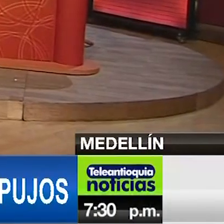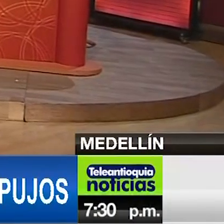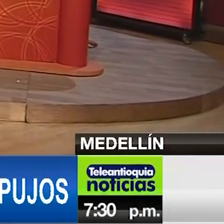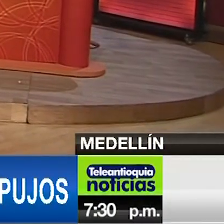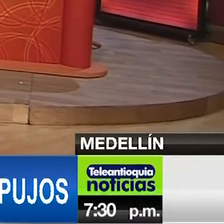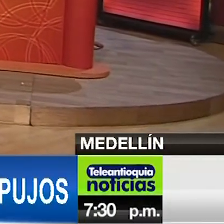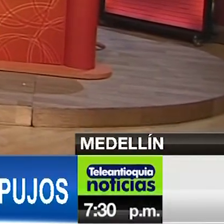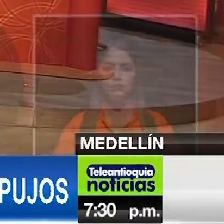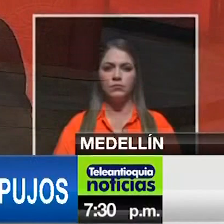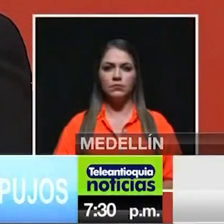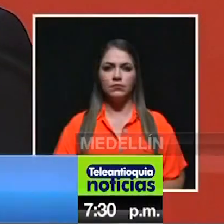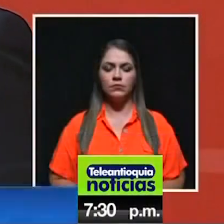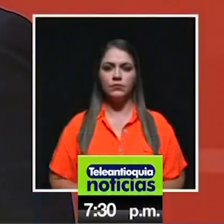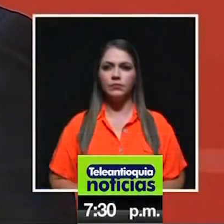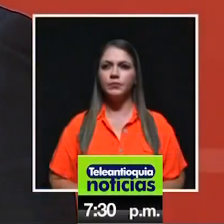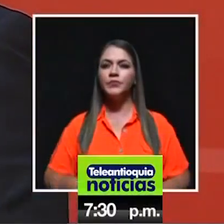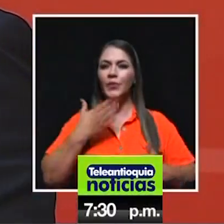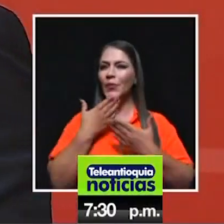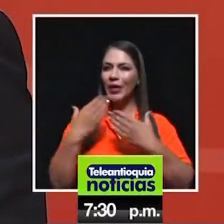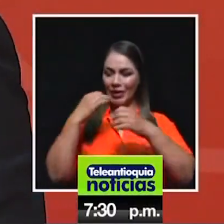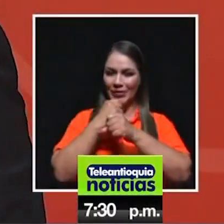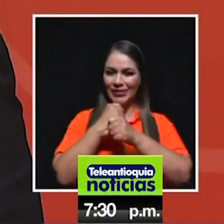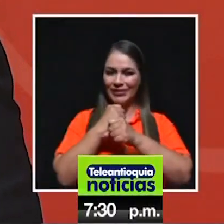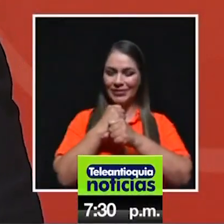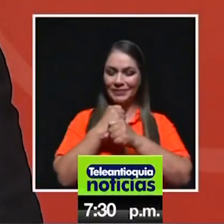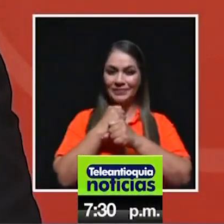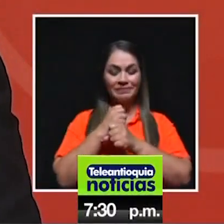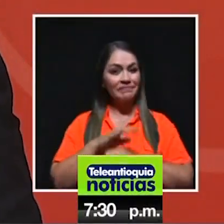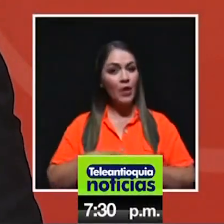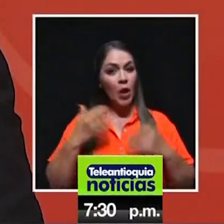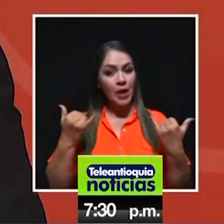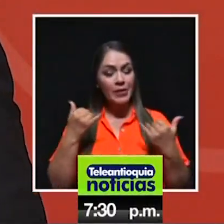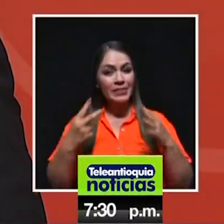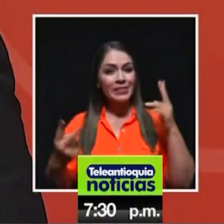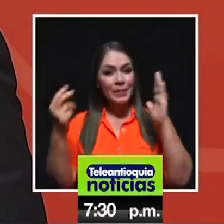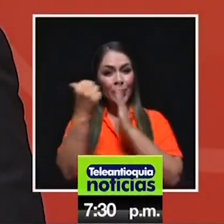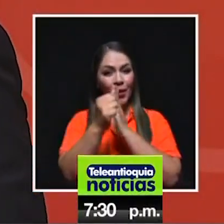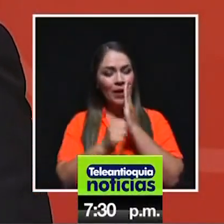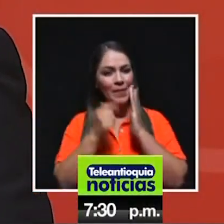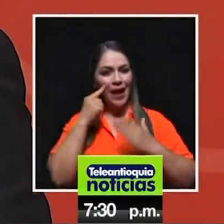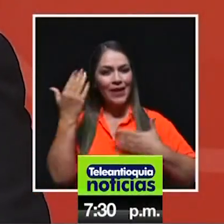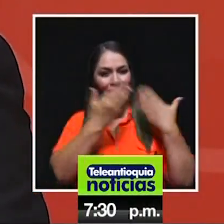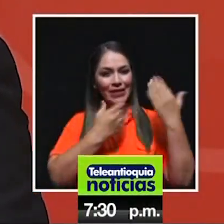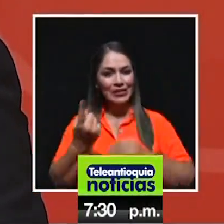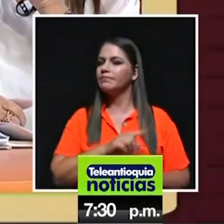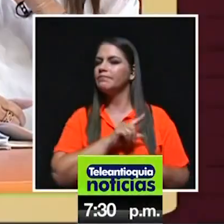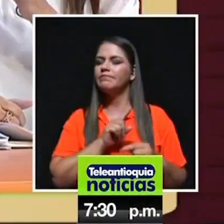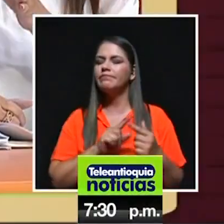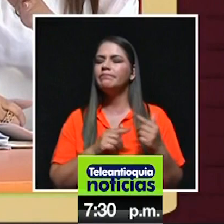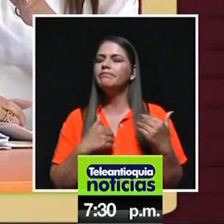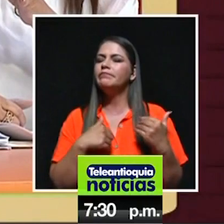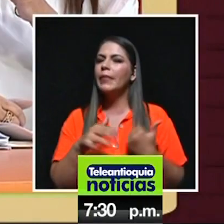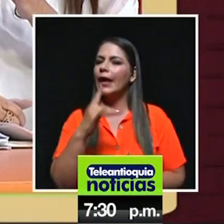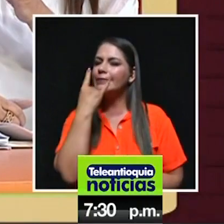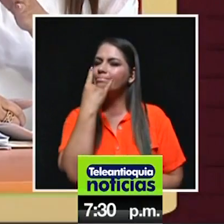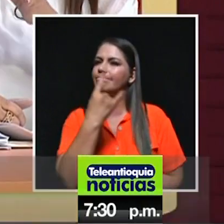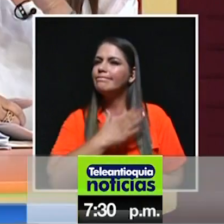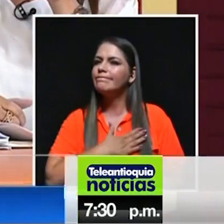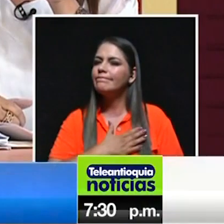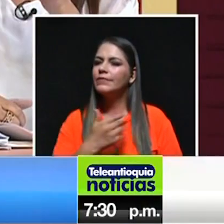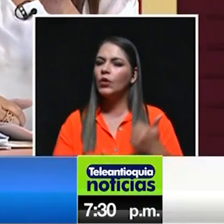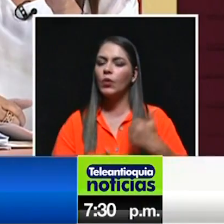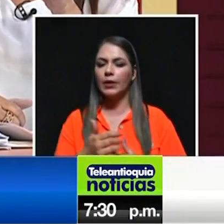hablaron de sus propuestas muy buenas noches bienvenidos una emisión de cinta pobre el programa de análisis político de teleantioquia mi interés es